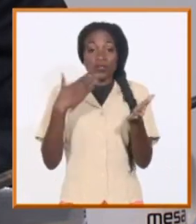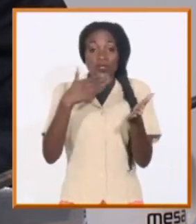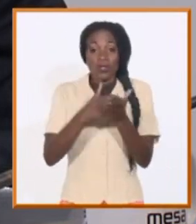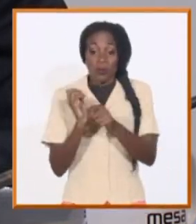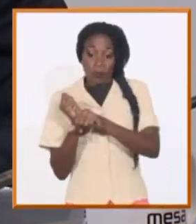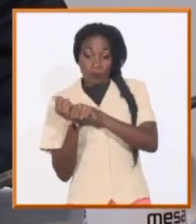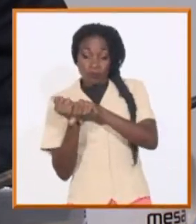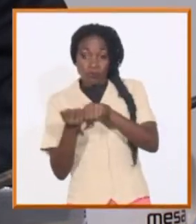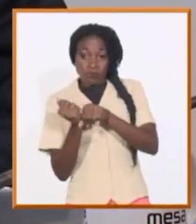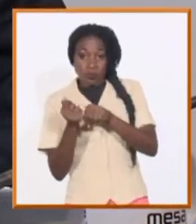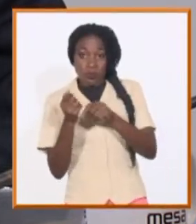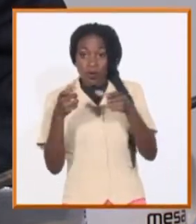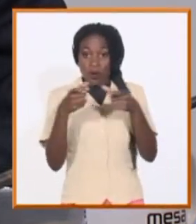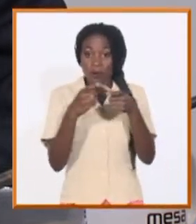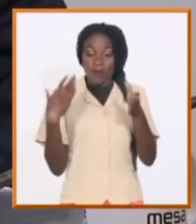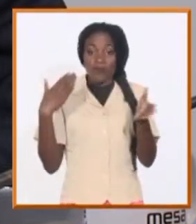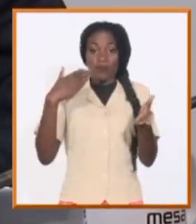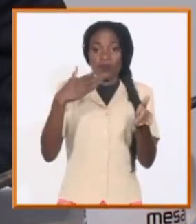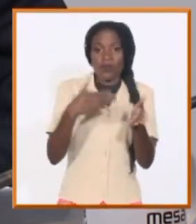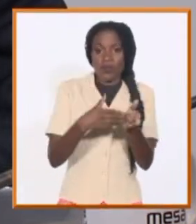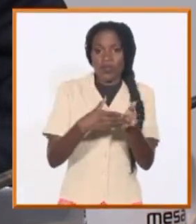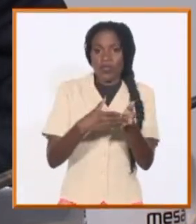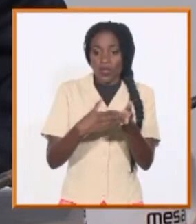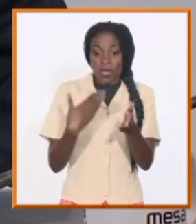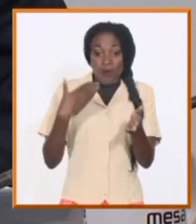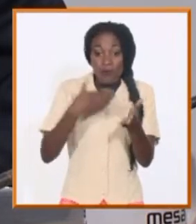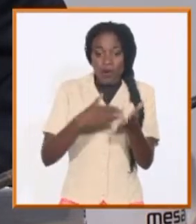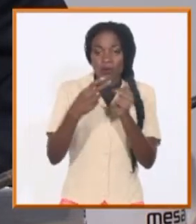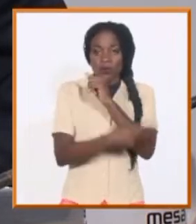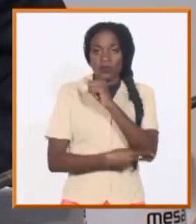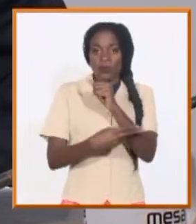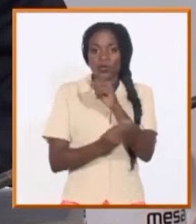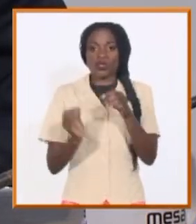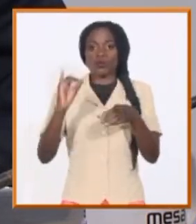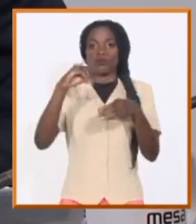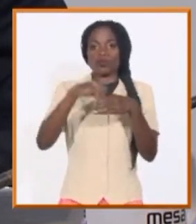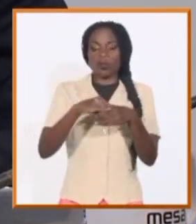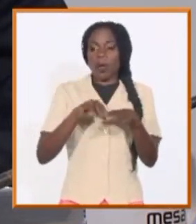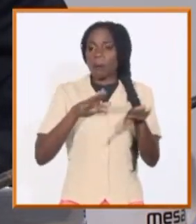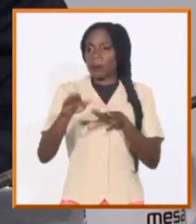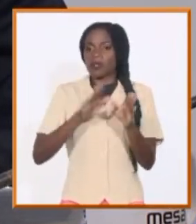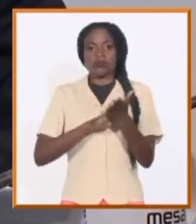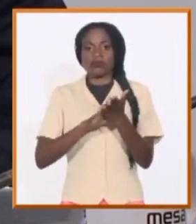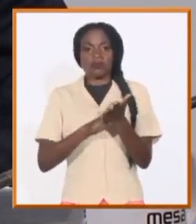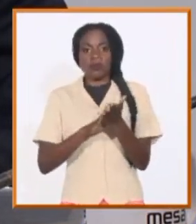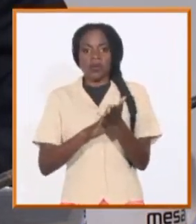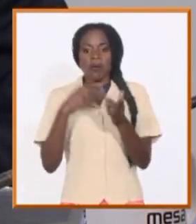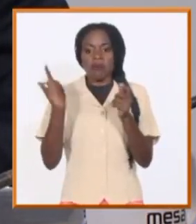jugadores que llegaron directamente a Santiago para integrarse, incorporarse a los equipos. Y bueno, ya